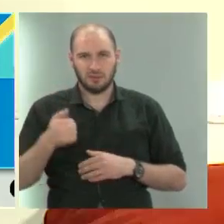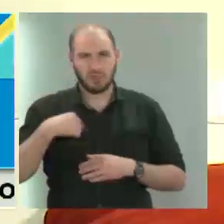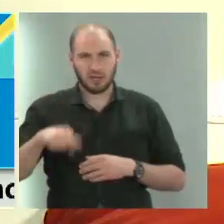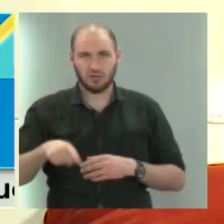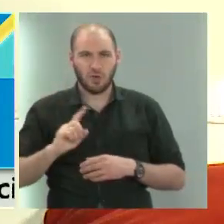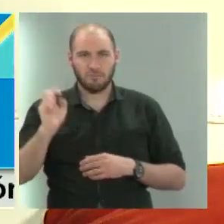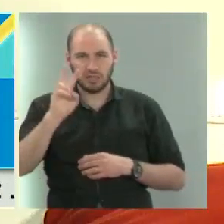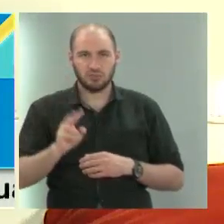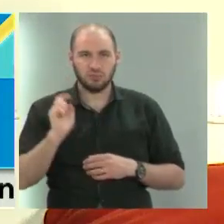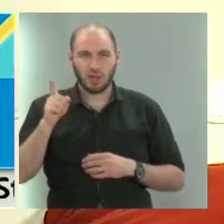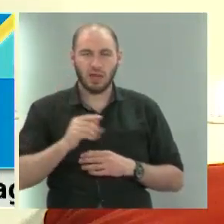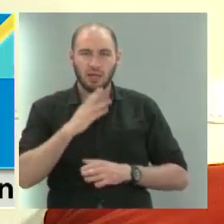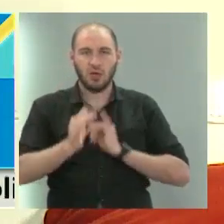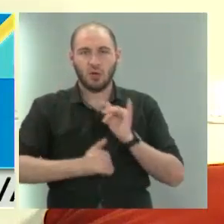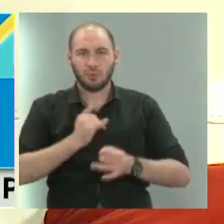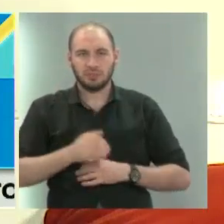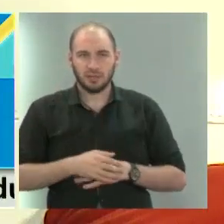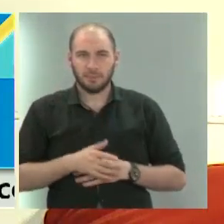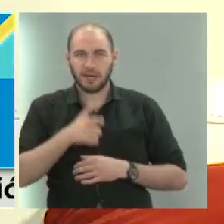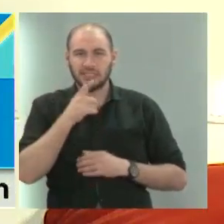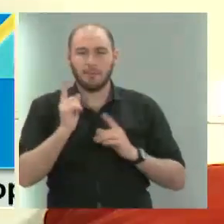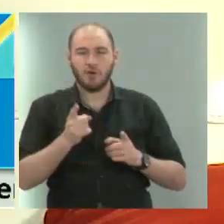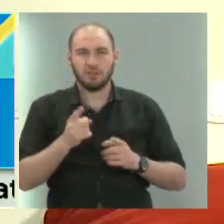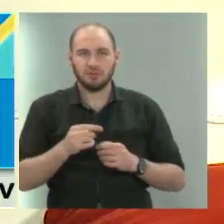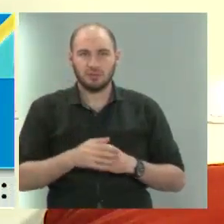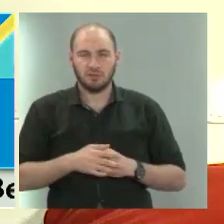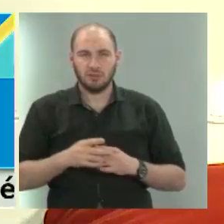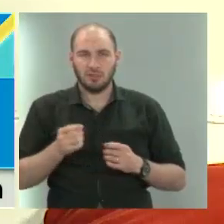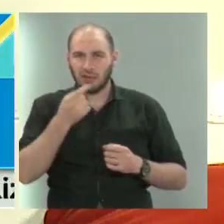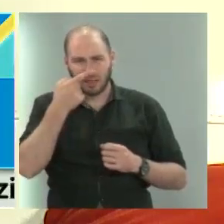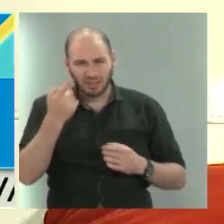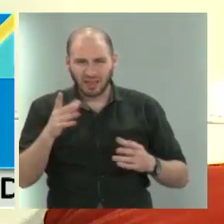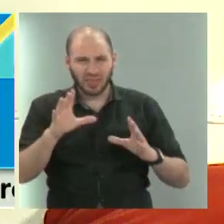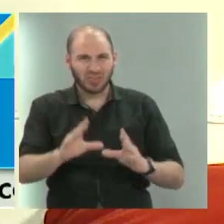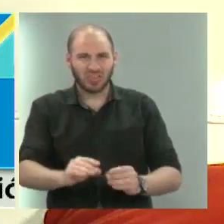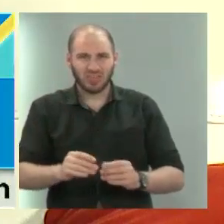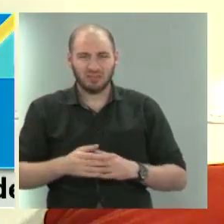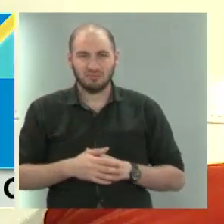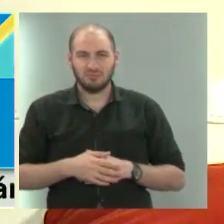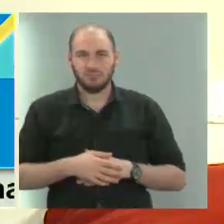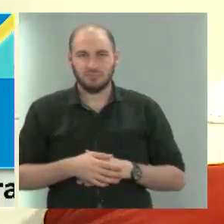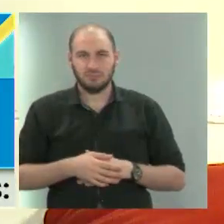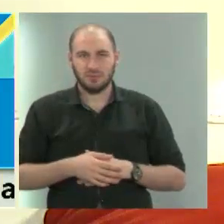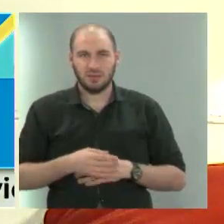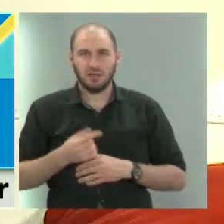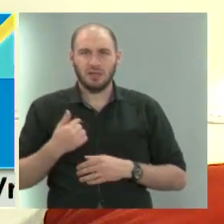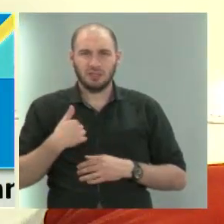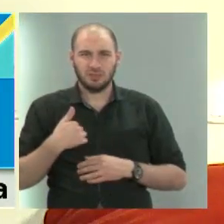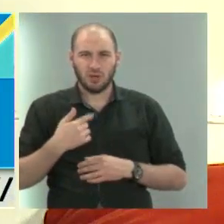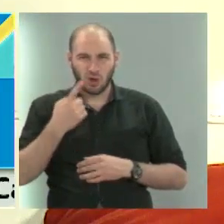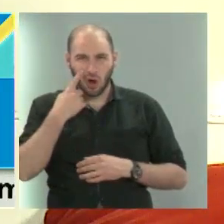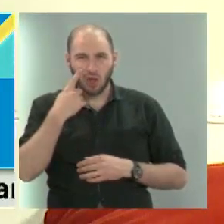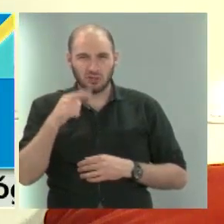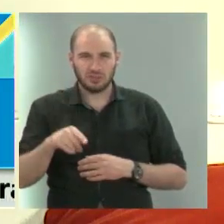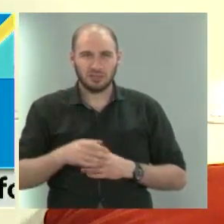nuestro, era de Venezuela, ¿no? Donde se planteaba como que estos docentes no despertaban el interés, no hacían, ¿no? Y yo conociendo